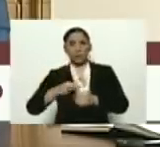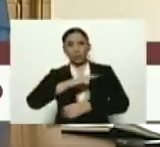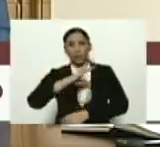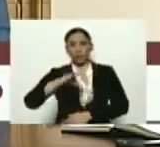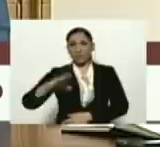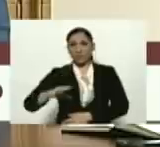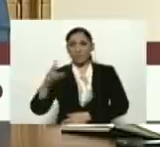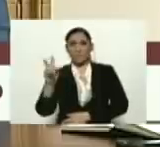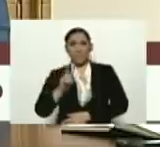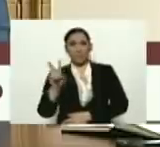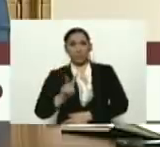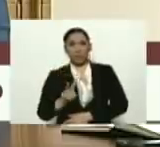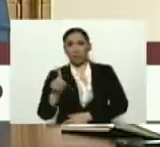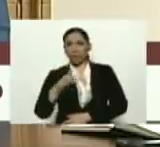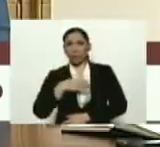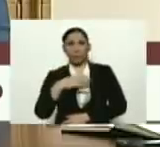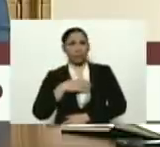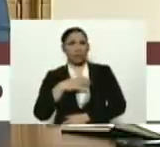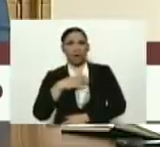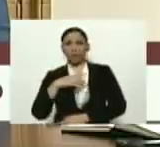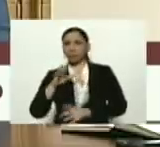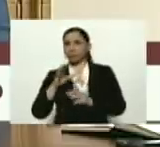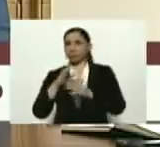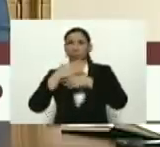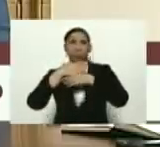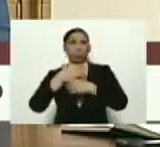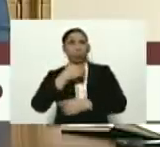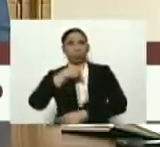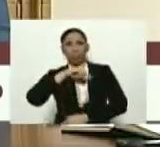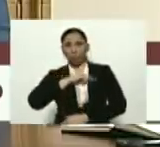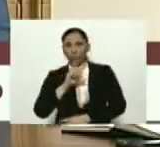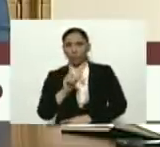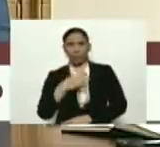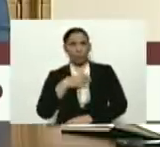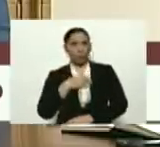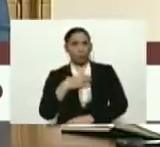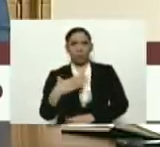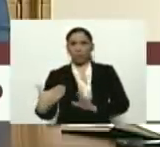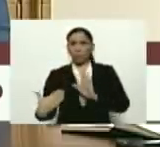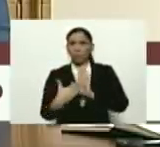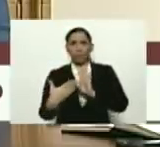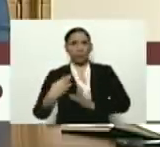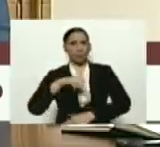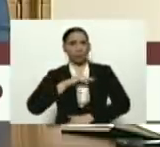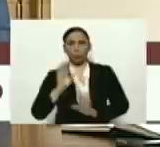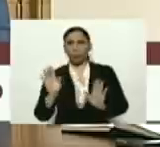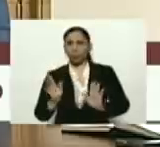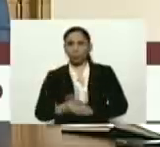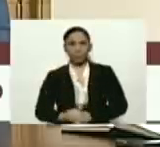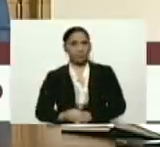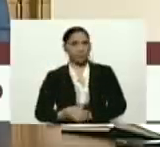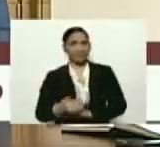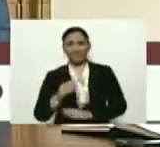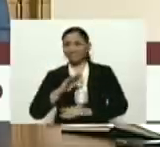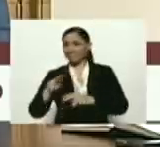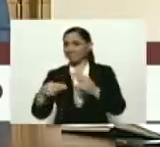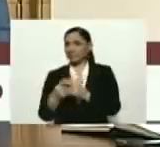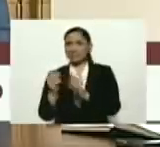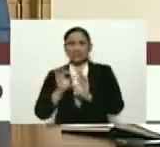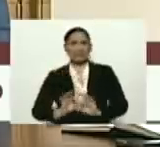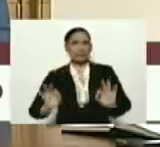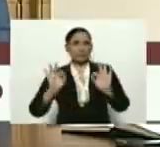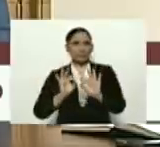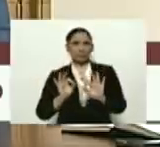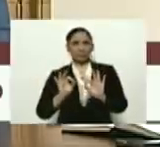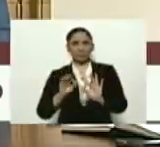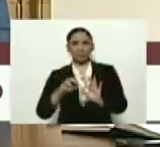Venezuela, no podrán asfixiarnos, no podrán con nosotros. Bajo ninguna circunstancia